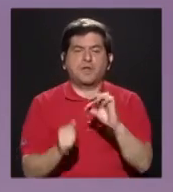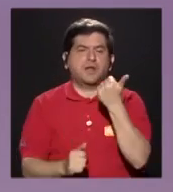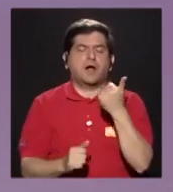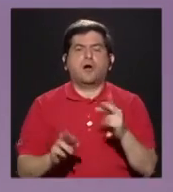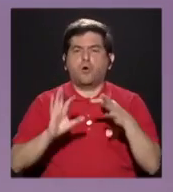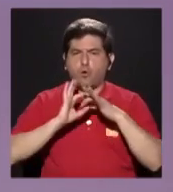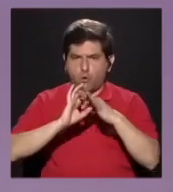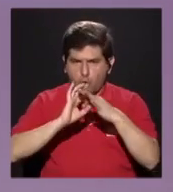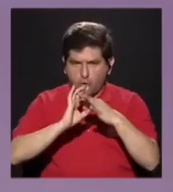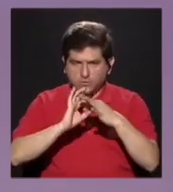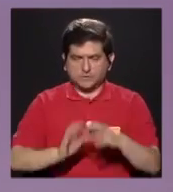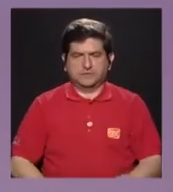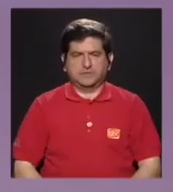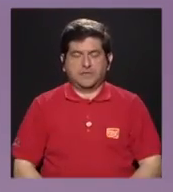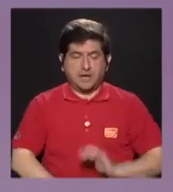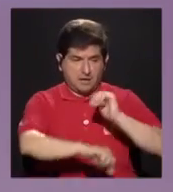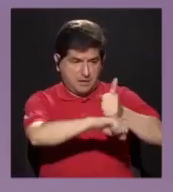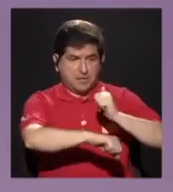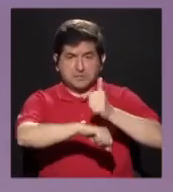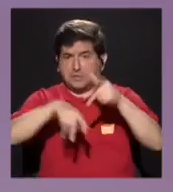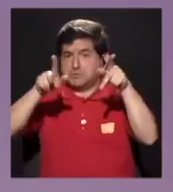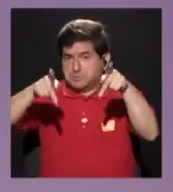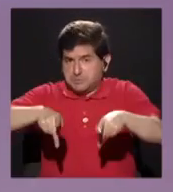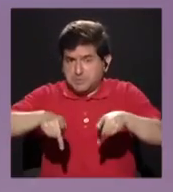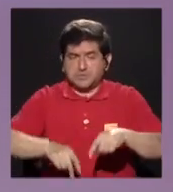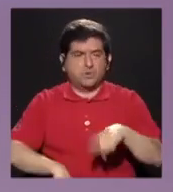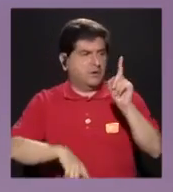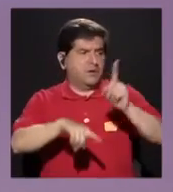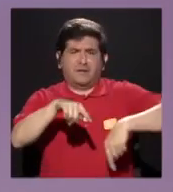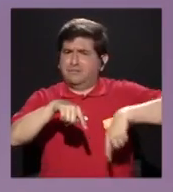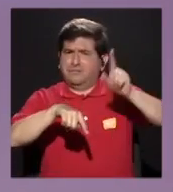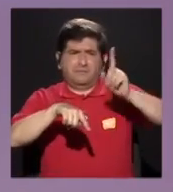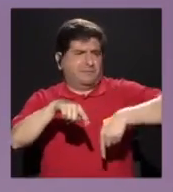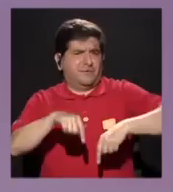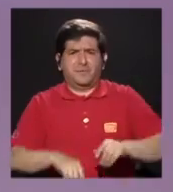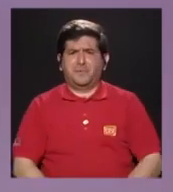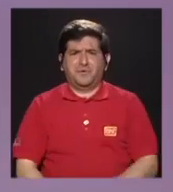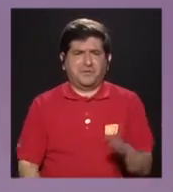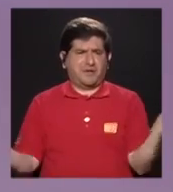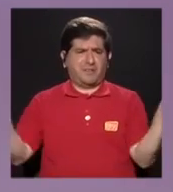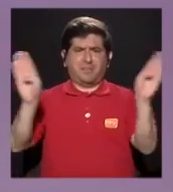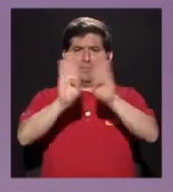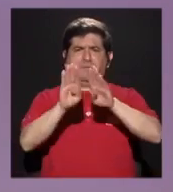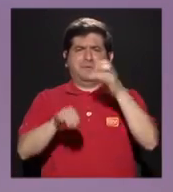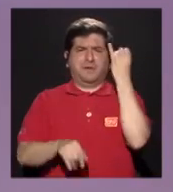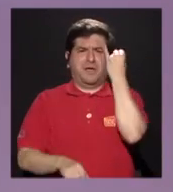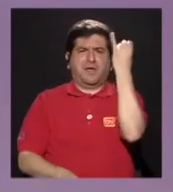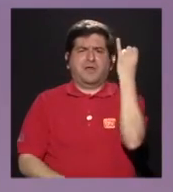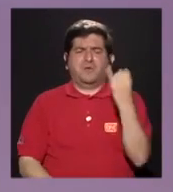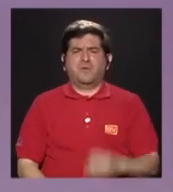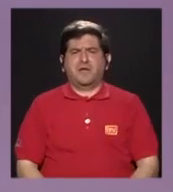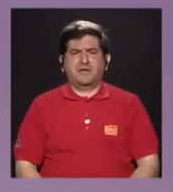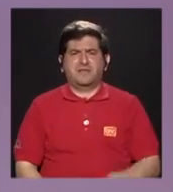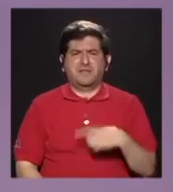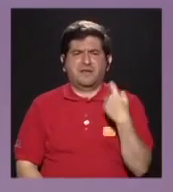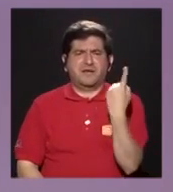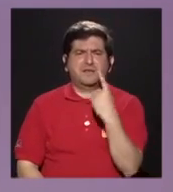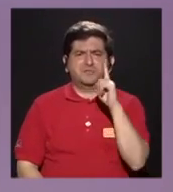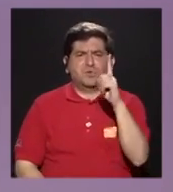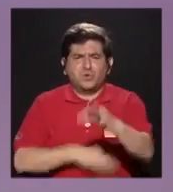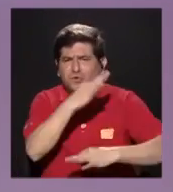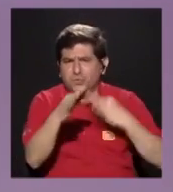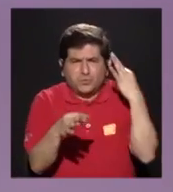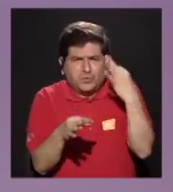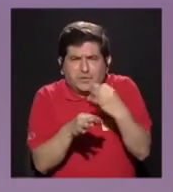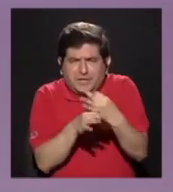relaciones y de vínculos que establecen las personas que no se pueden cerrar en un concepto atómico luego